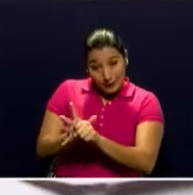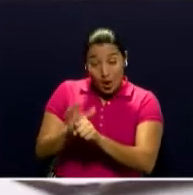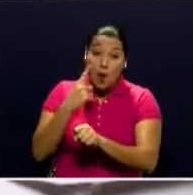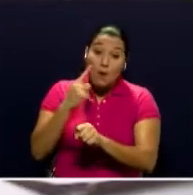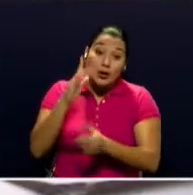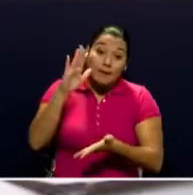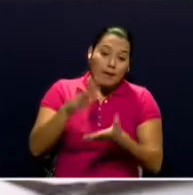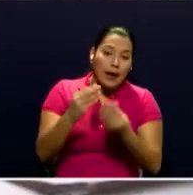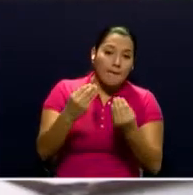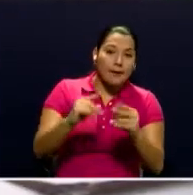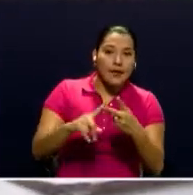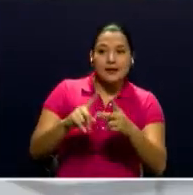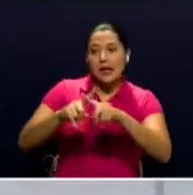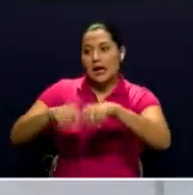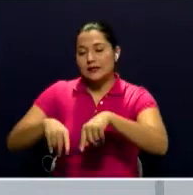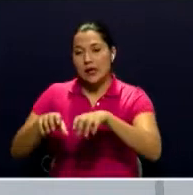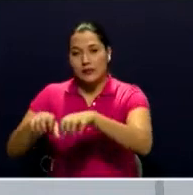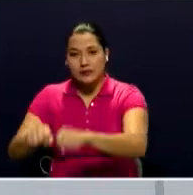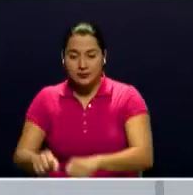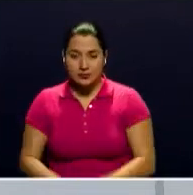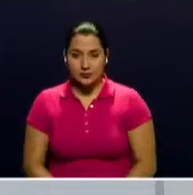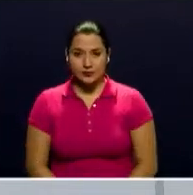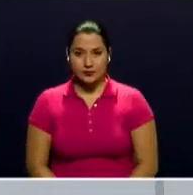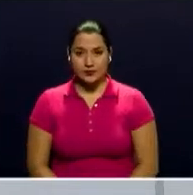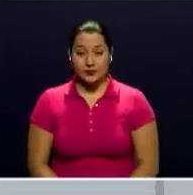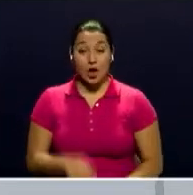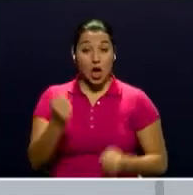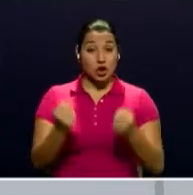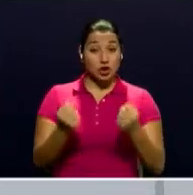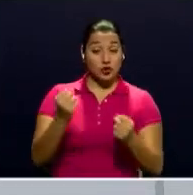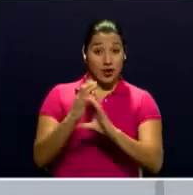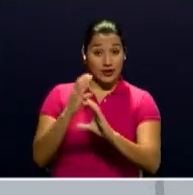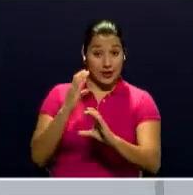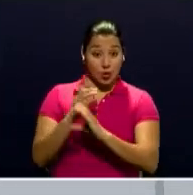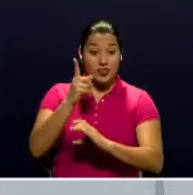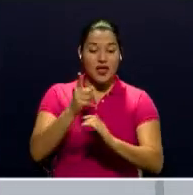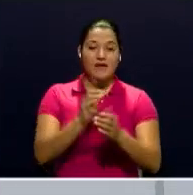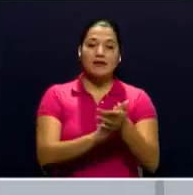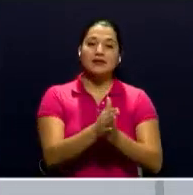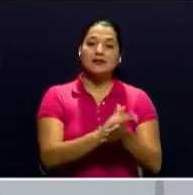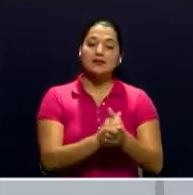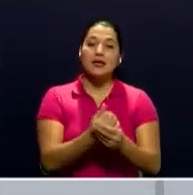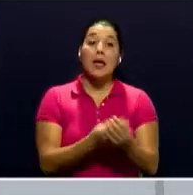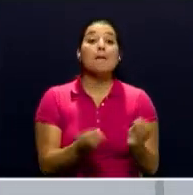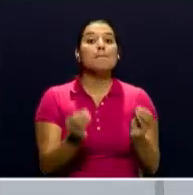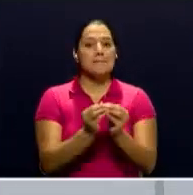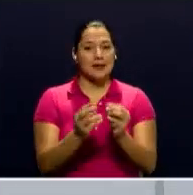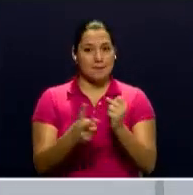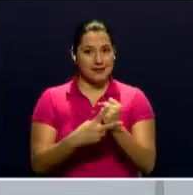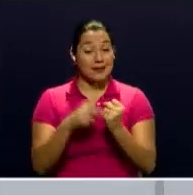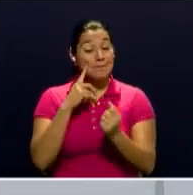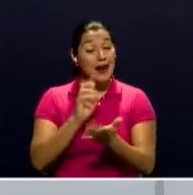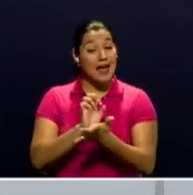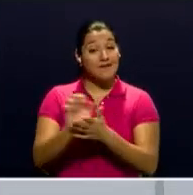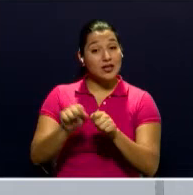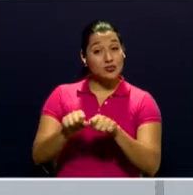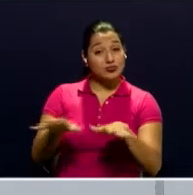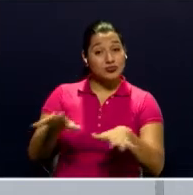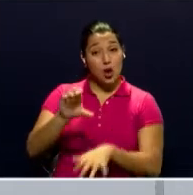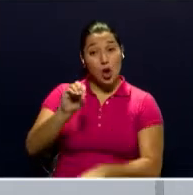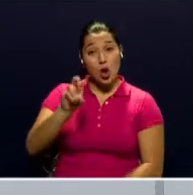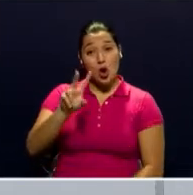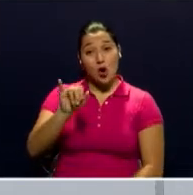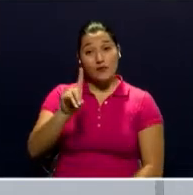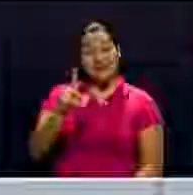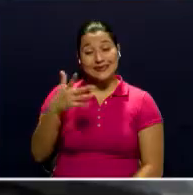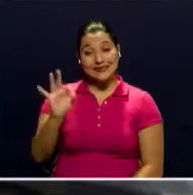o cancelaciones. Los choferes de autobús se lavarán las manos más seguido para prevenir el contagio del